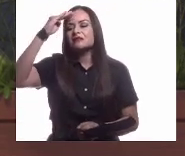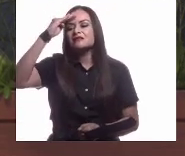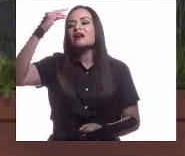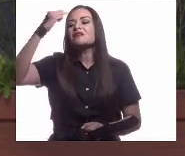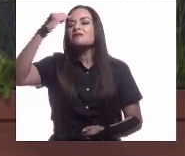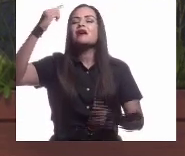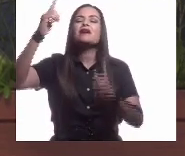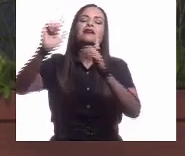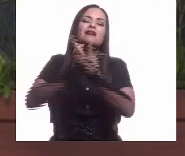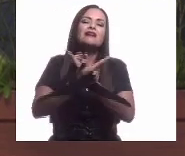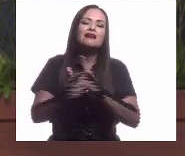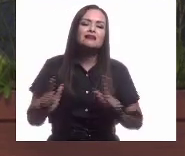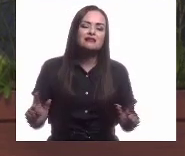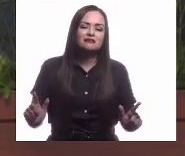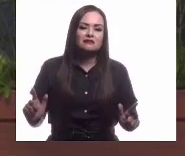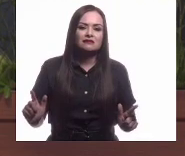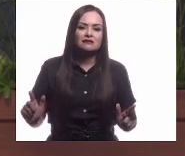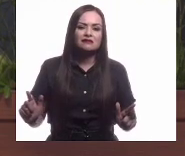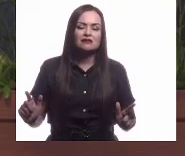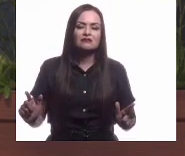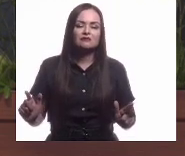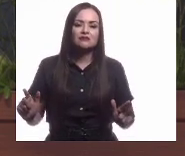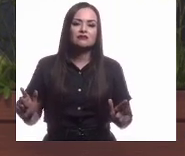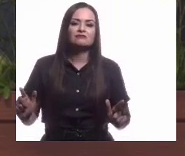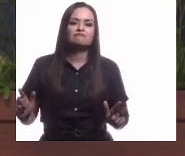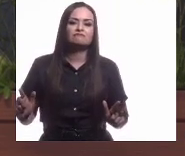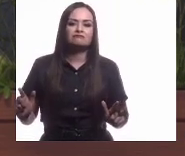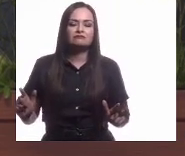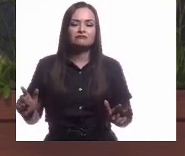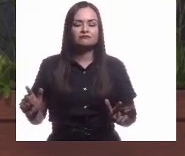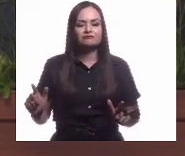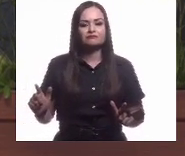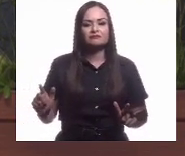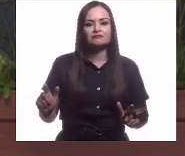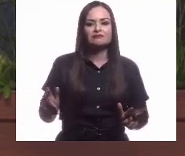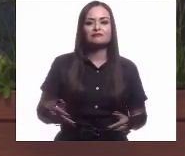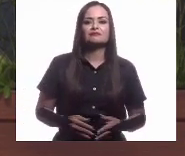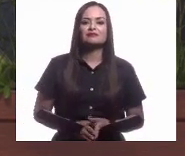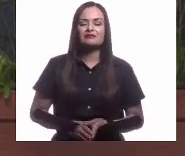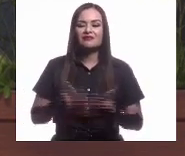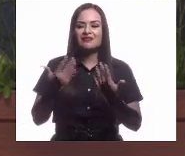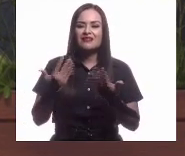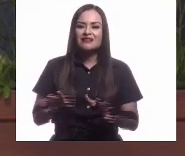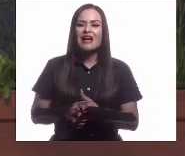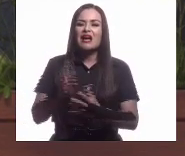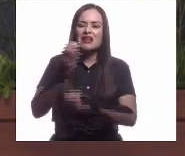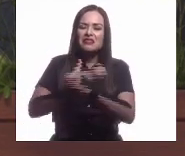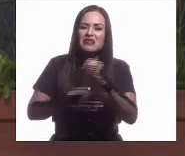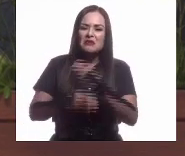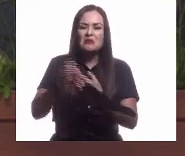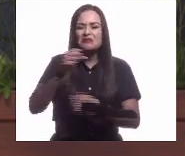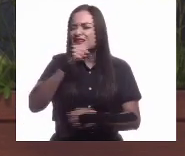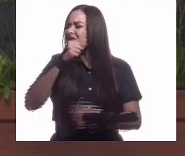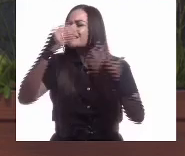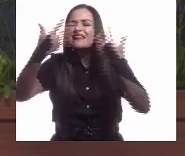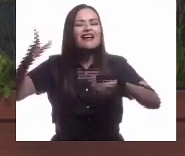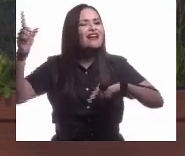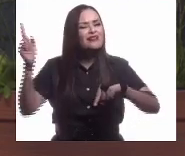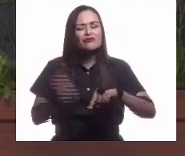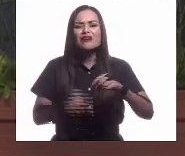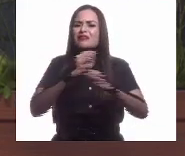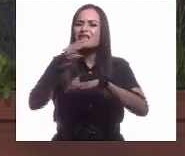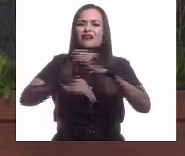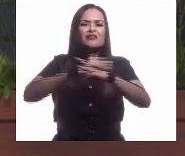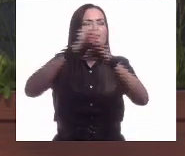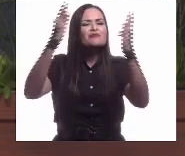libertad, legislen para el interés público. Rompamos vicios añejos, inercia sin sentido, el mundo ha